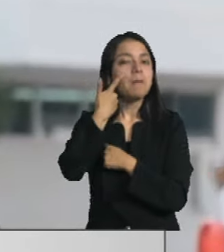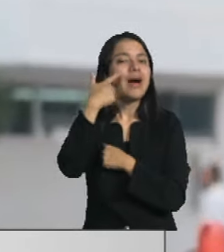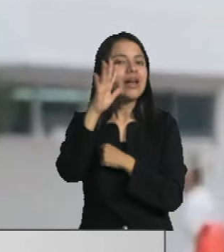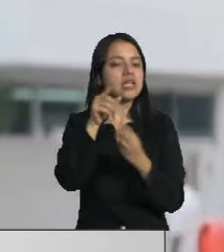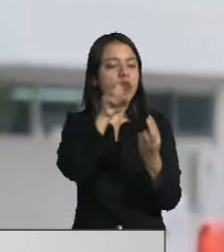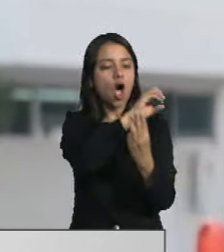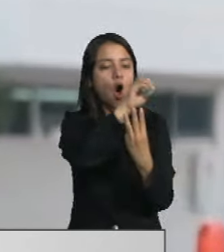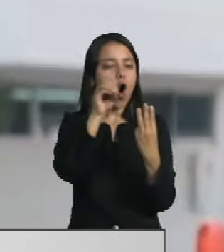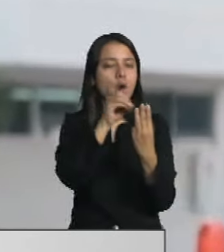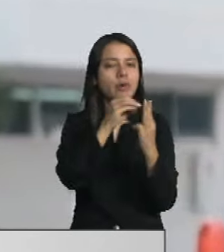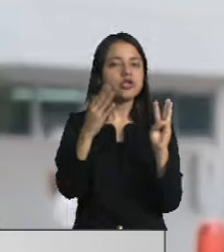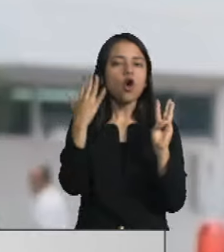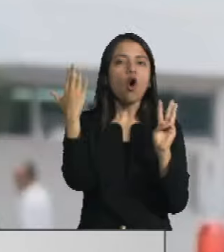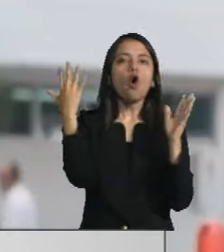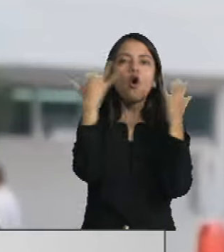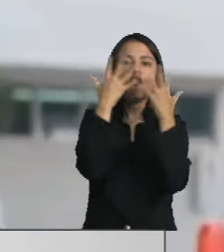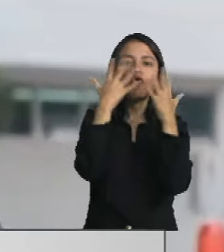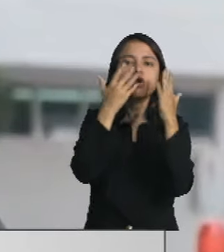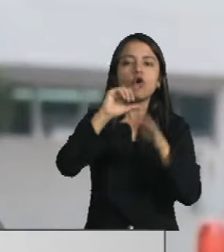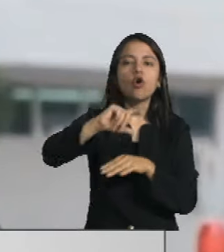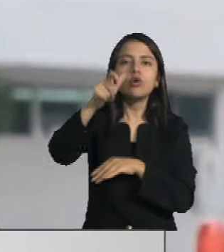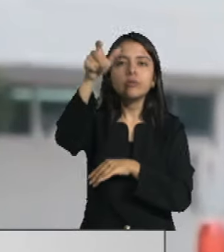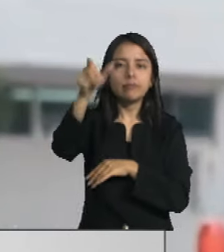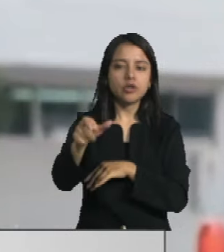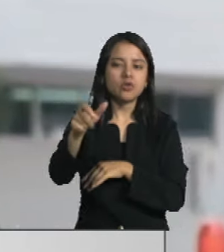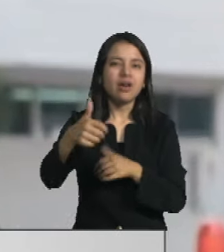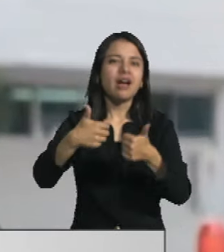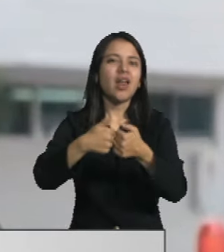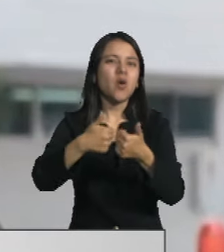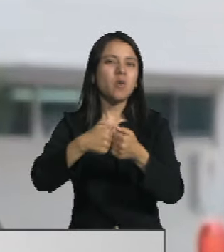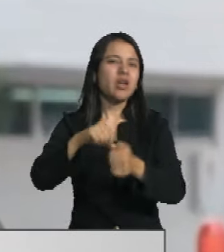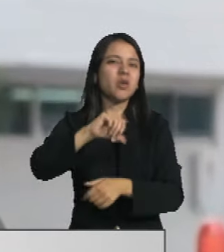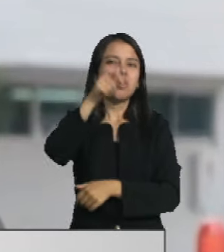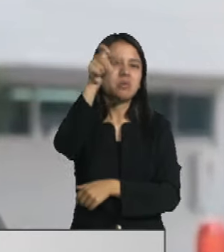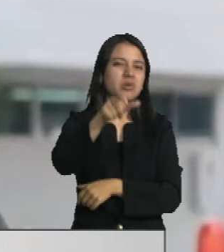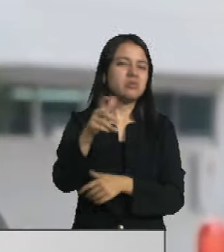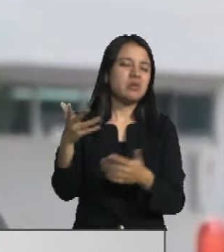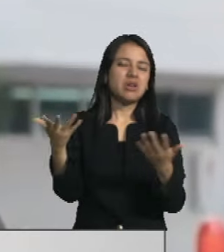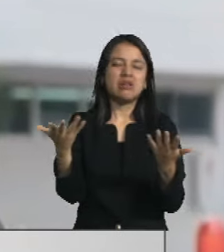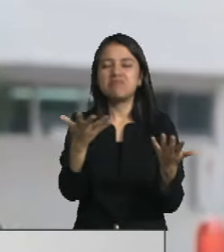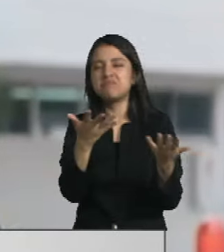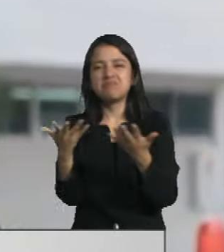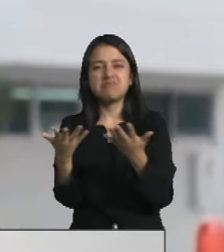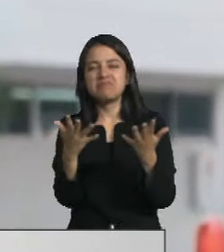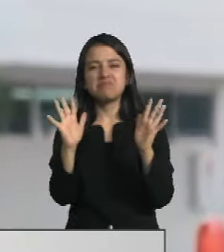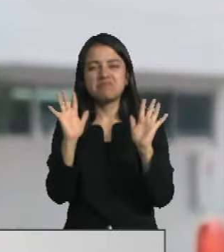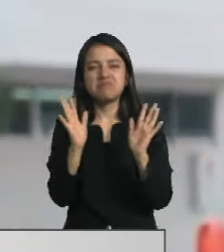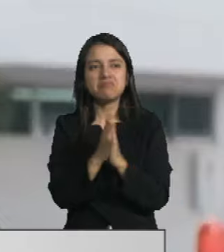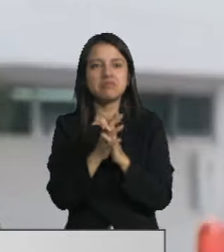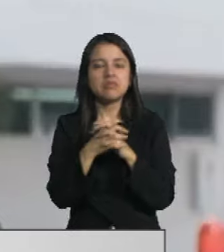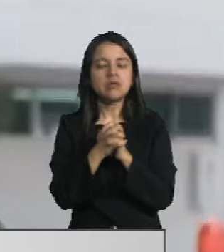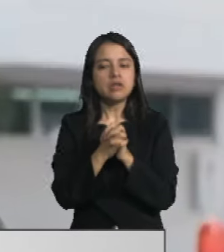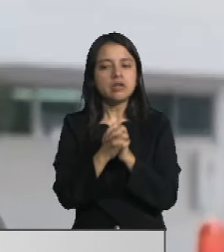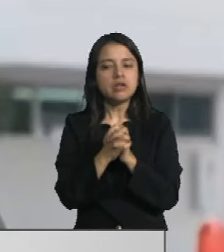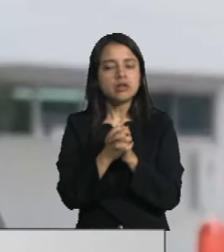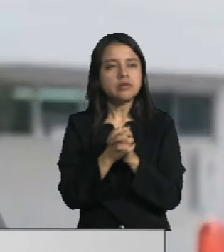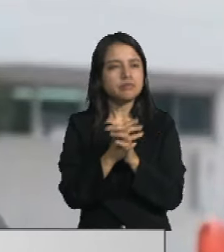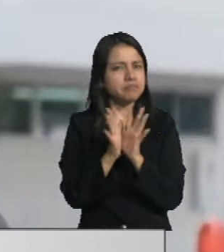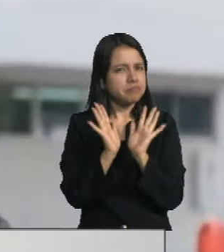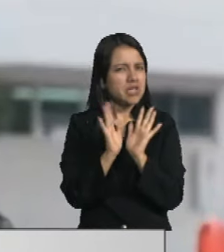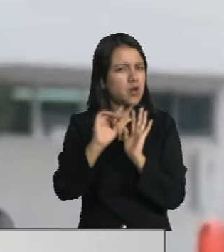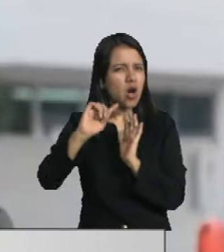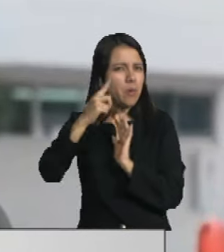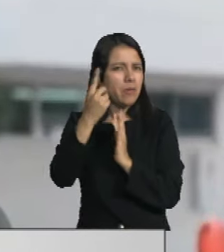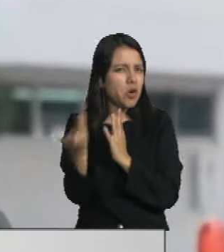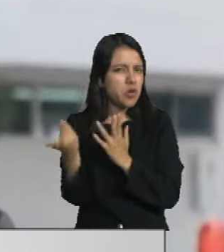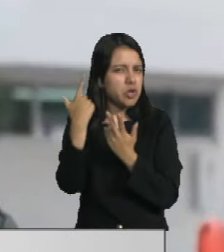mujer con otra persona que era novia de un ciudadano aquí en la ciudad de Cali, digamos